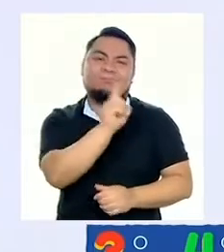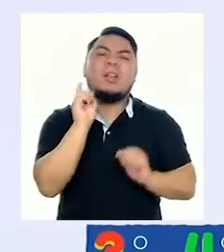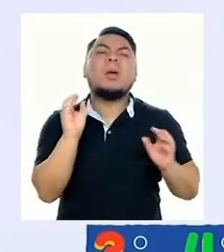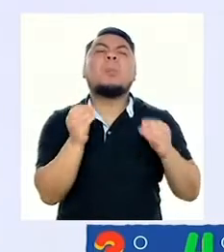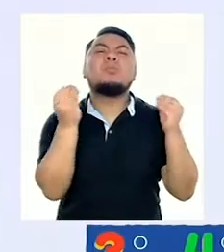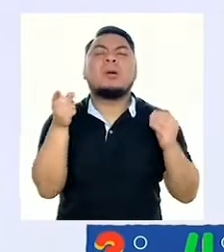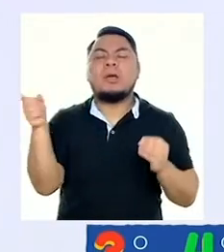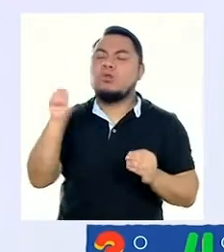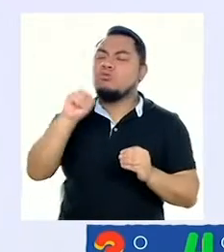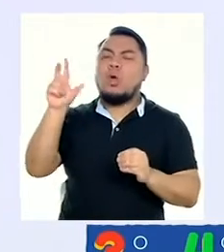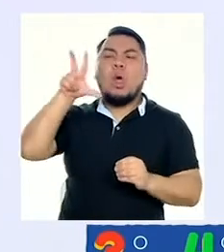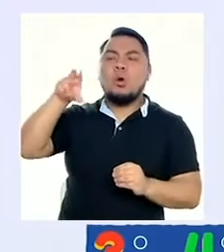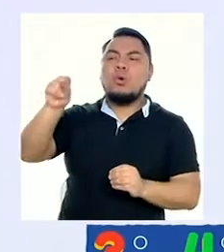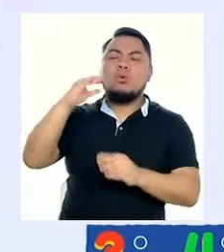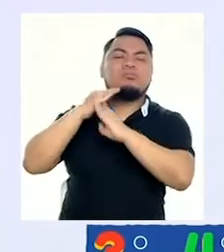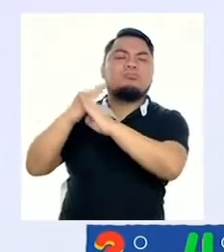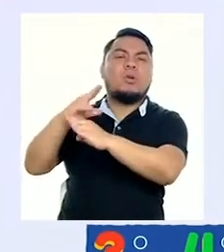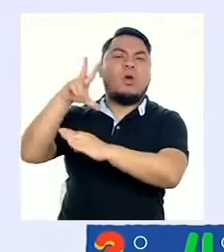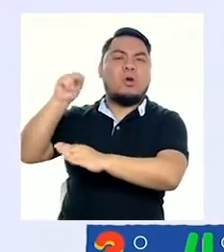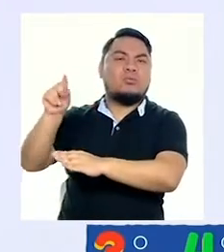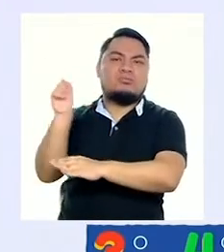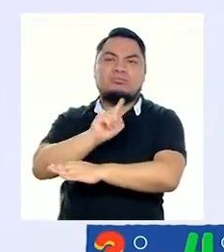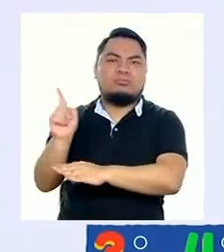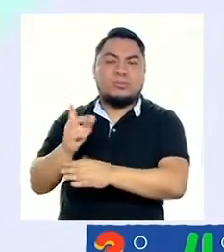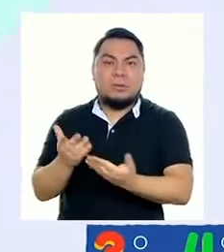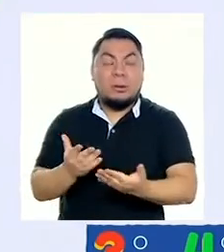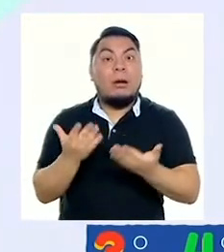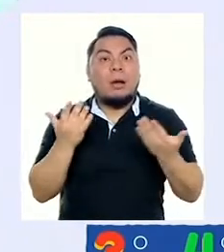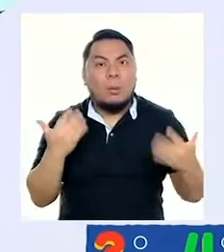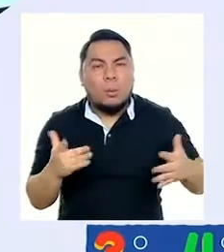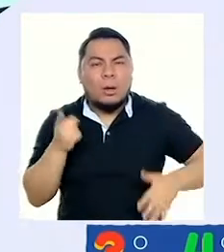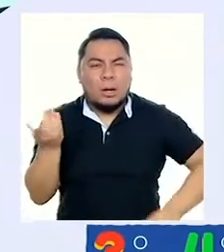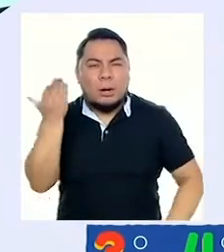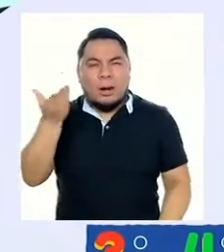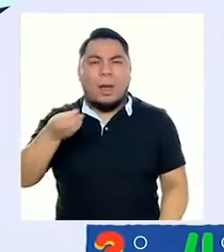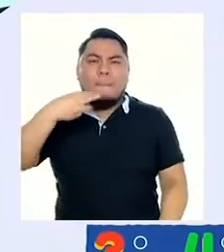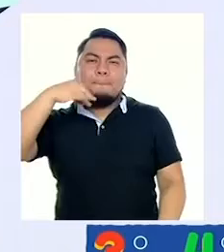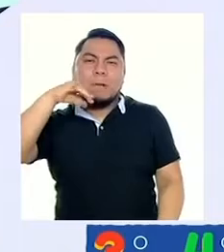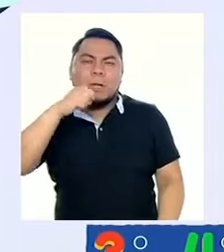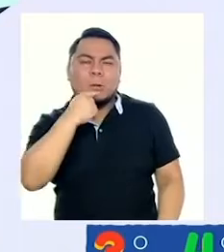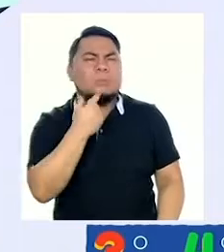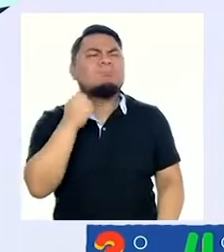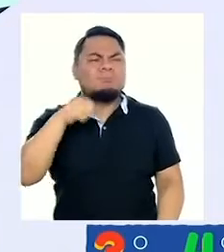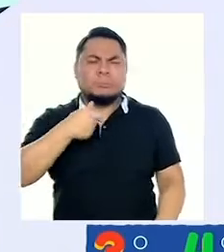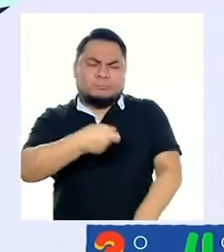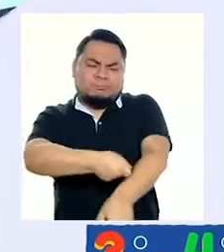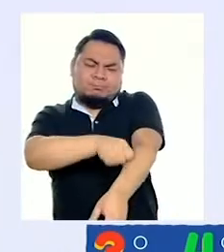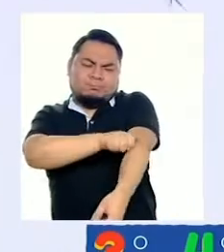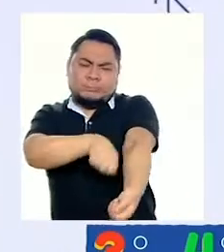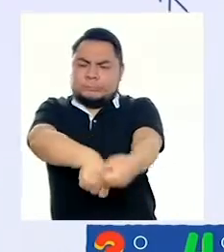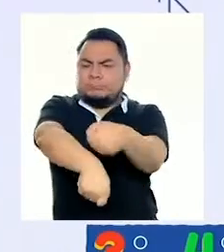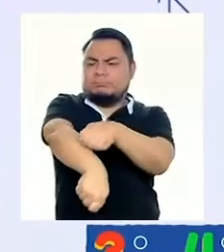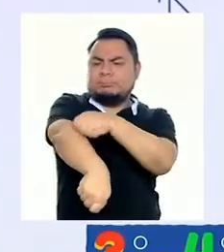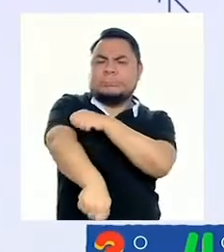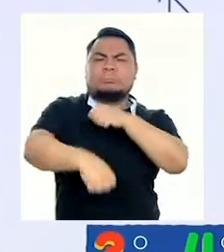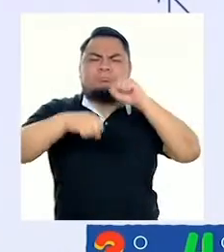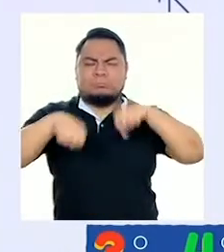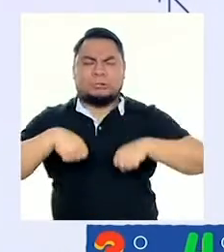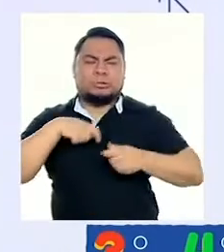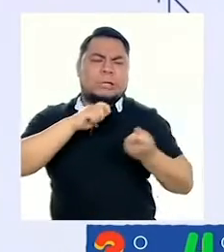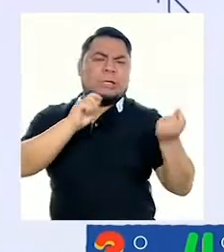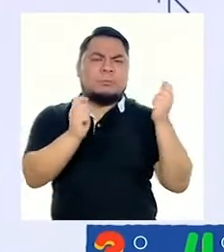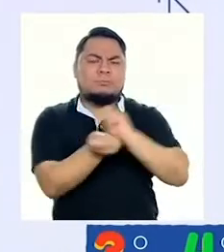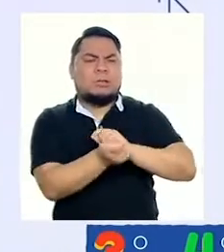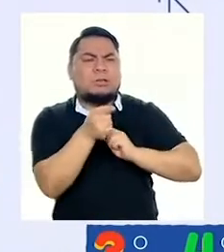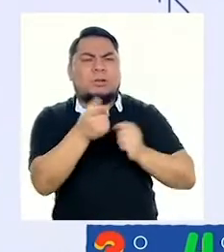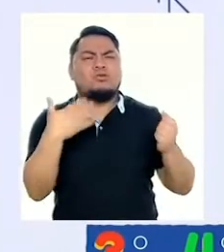se les negaba esta oportunidad. A pesar de ello, María Trinidad decidió cambiar las cosas y luchar por su